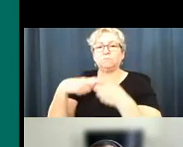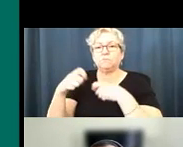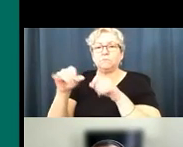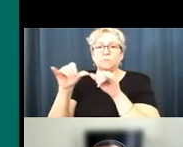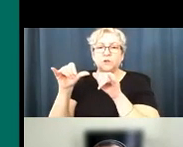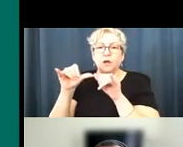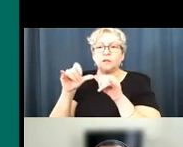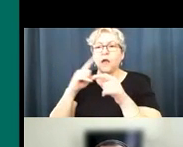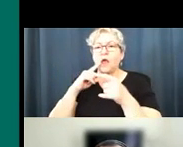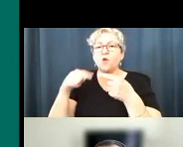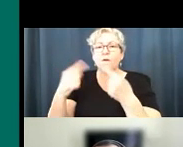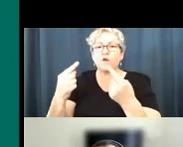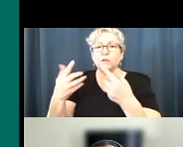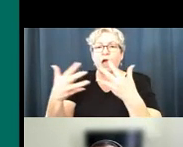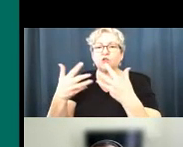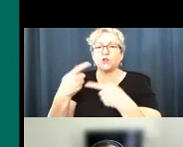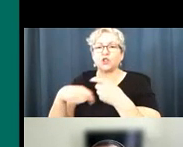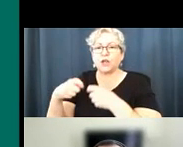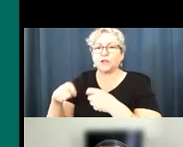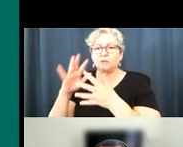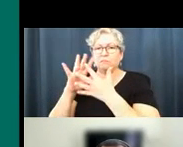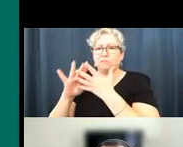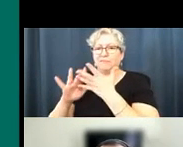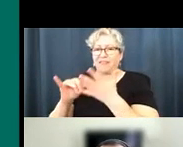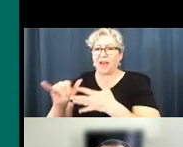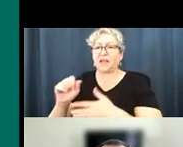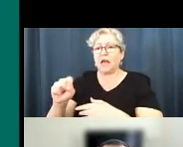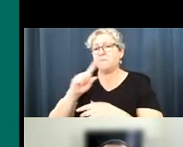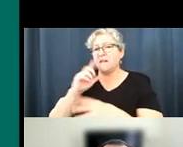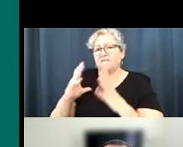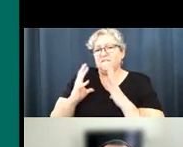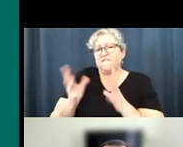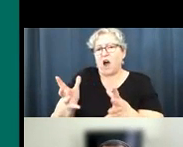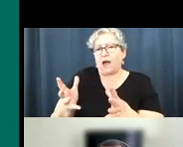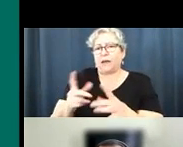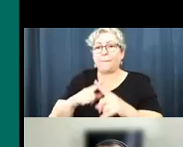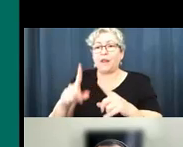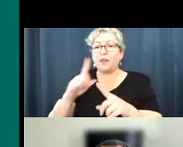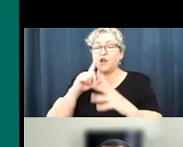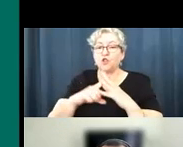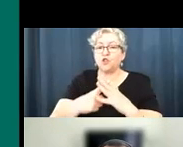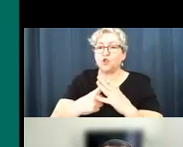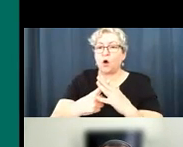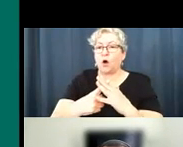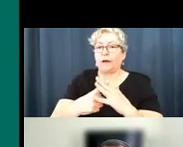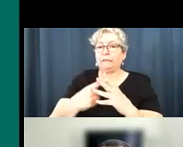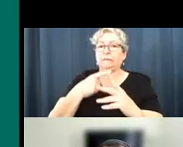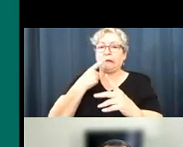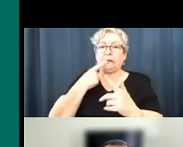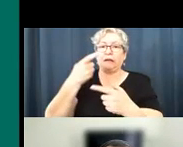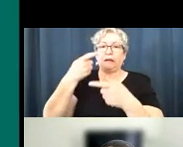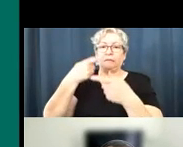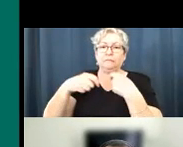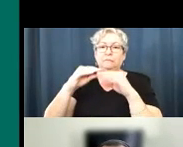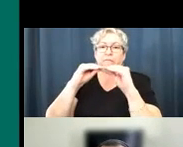de font y cambiar los contrastes, está haciendo eso, eso pueden estar bien. Pero cuando empiezan a